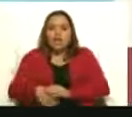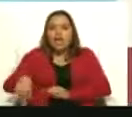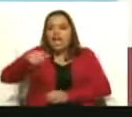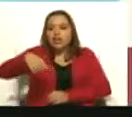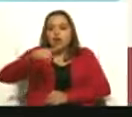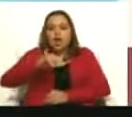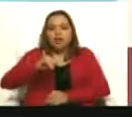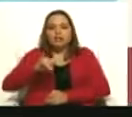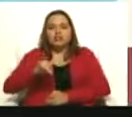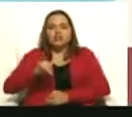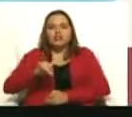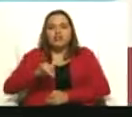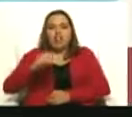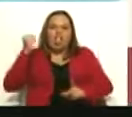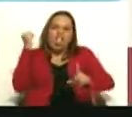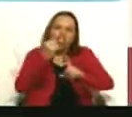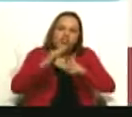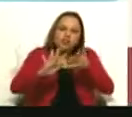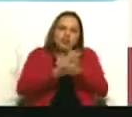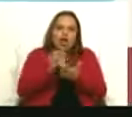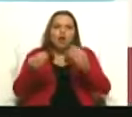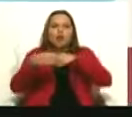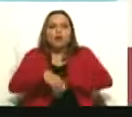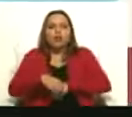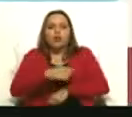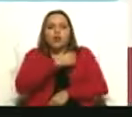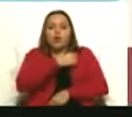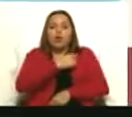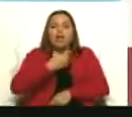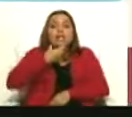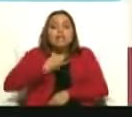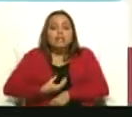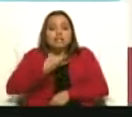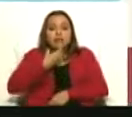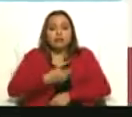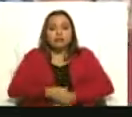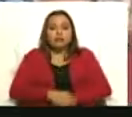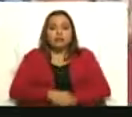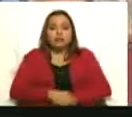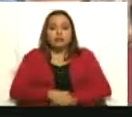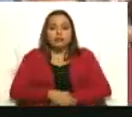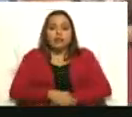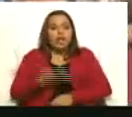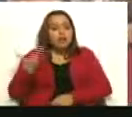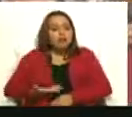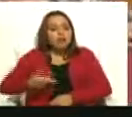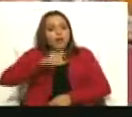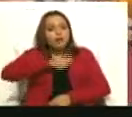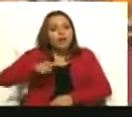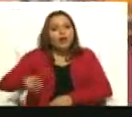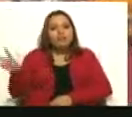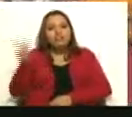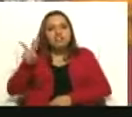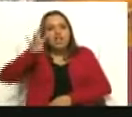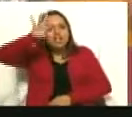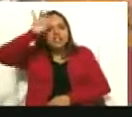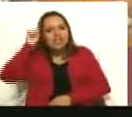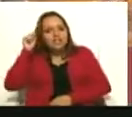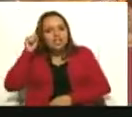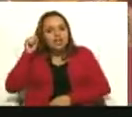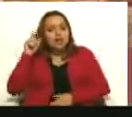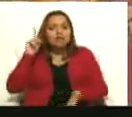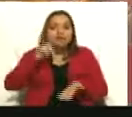la espalda al Acuerdo de Ginebra. Es muy importante que como venezolanos y como venezolanas entendamos el